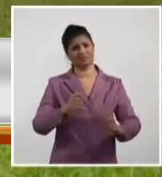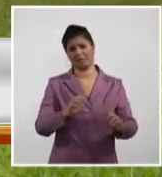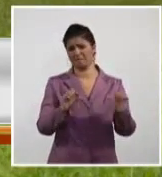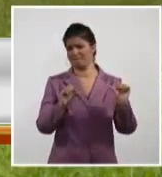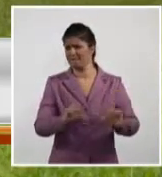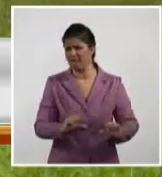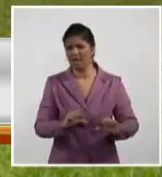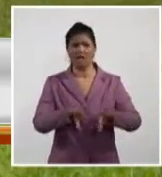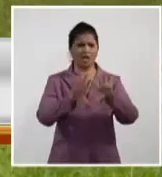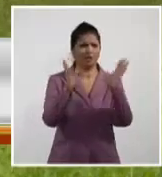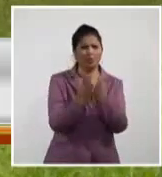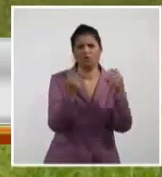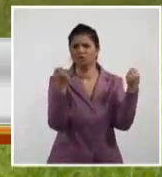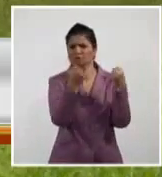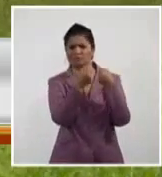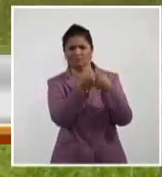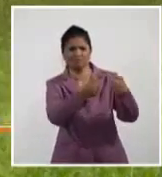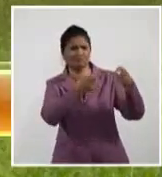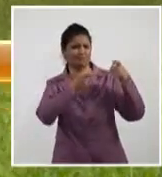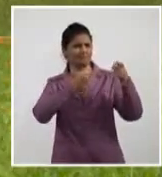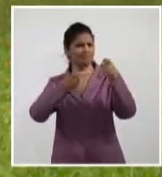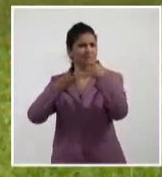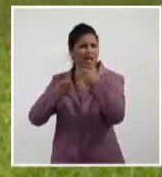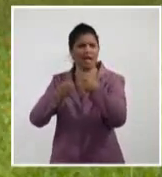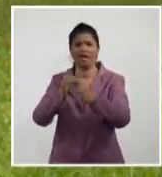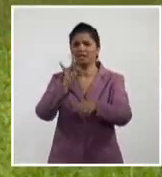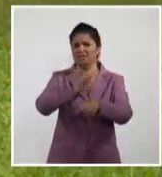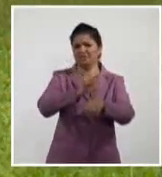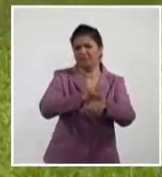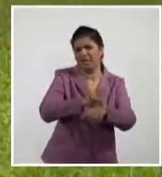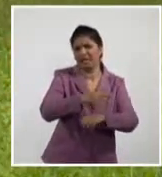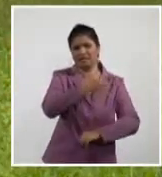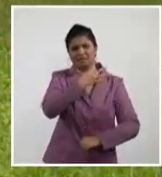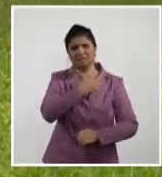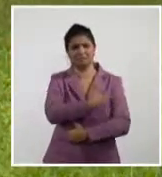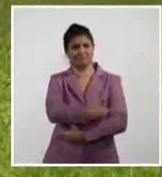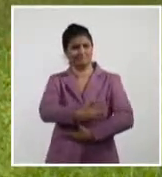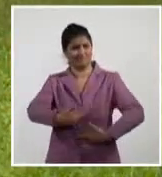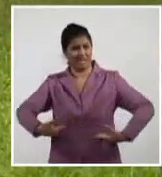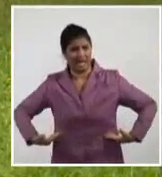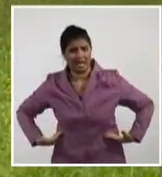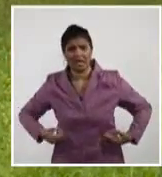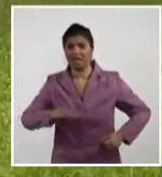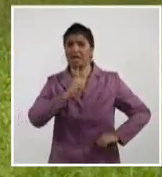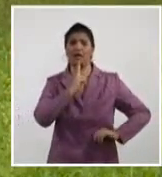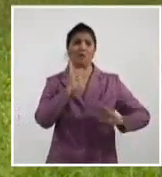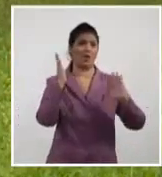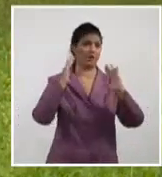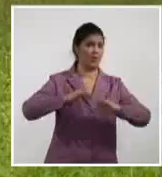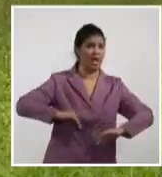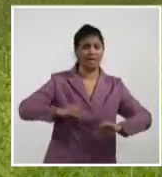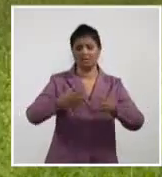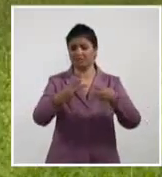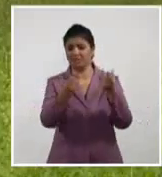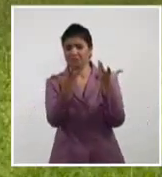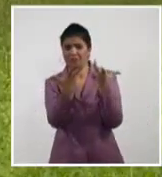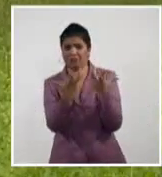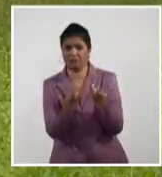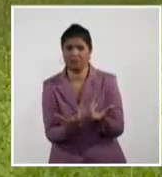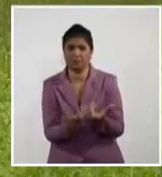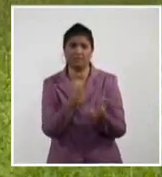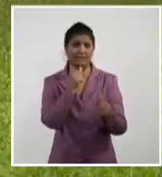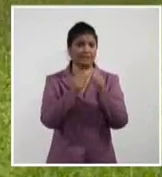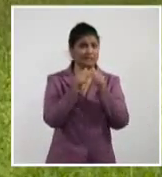Guerras, genocidios, inflación, incremento del hambre y la pobreza, elevados niveles de endeudamiento,